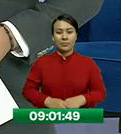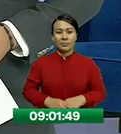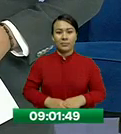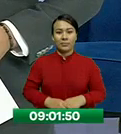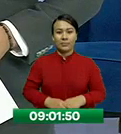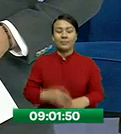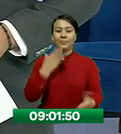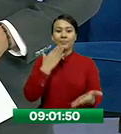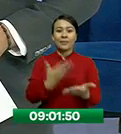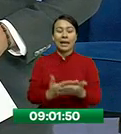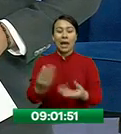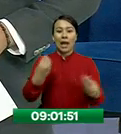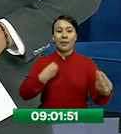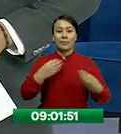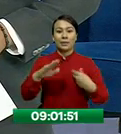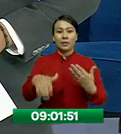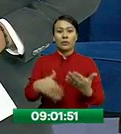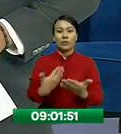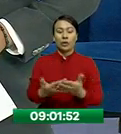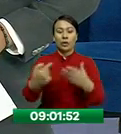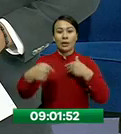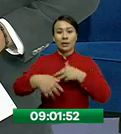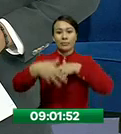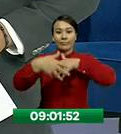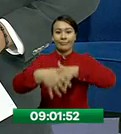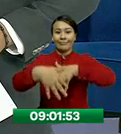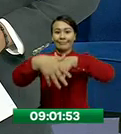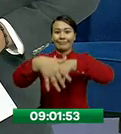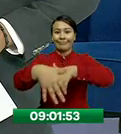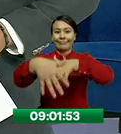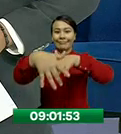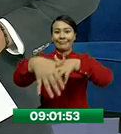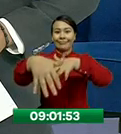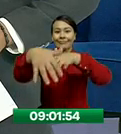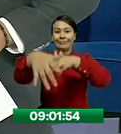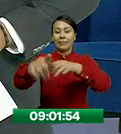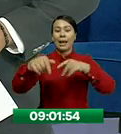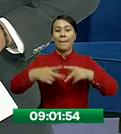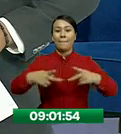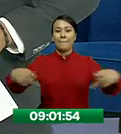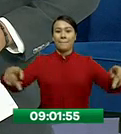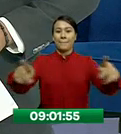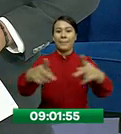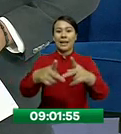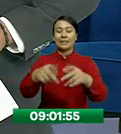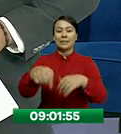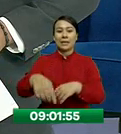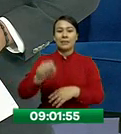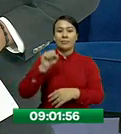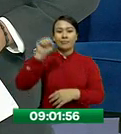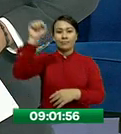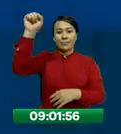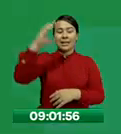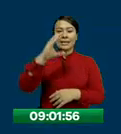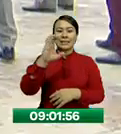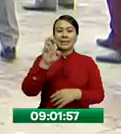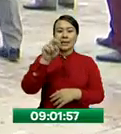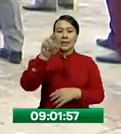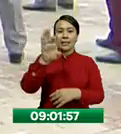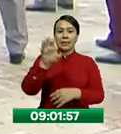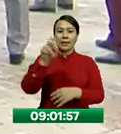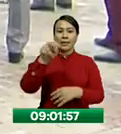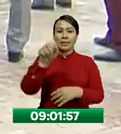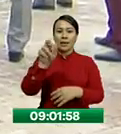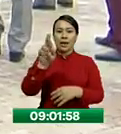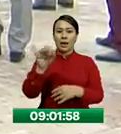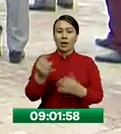Muchas gracias, José Luis, amigos televidentes. Así es, nos encontramos en la Plaza del Centenario, en el Parque del Centenario, en el centro de Guayaquil, donde en